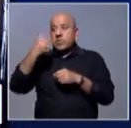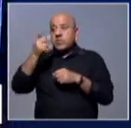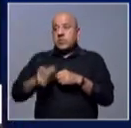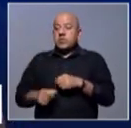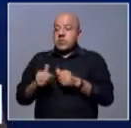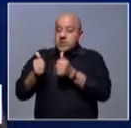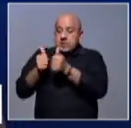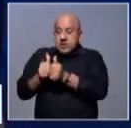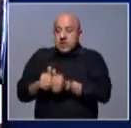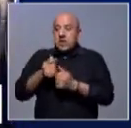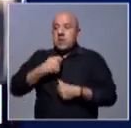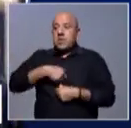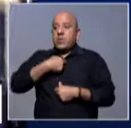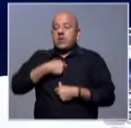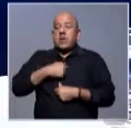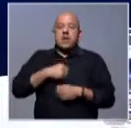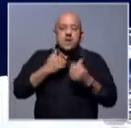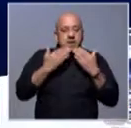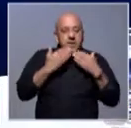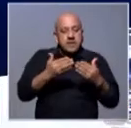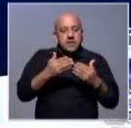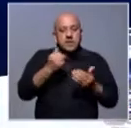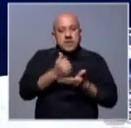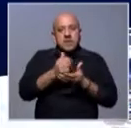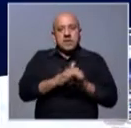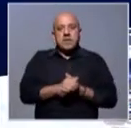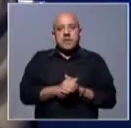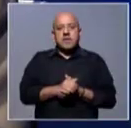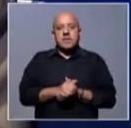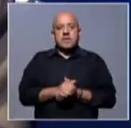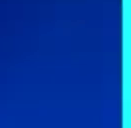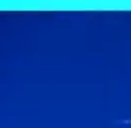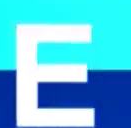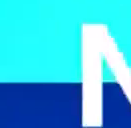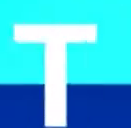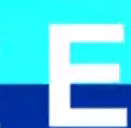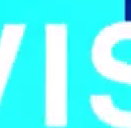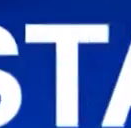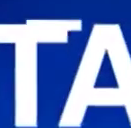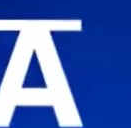a mujica iván gracias por este rato para sea verdad que se repita las gracias